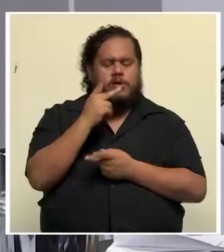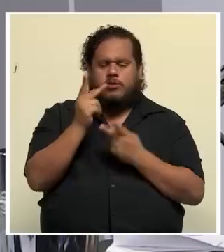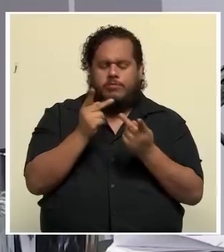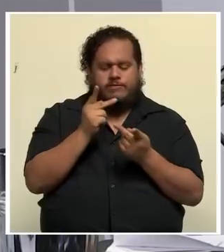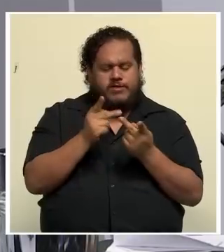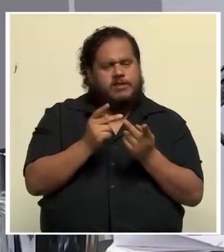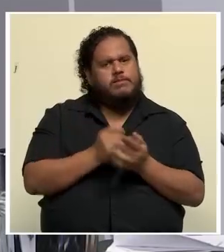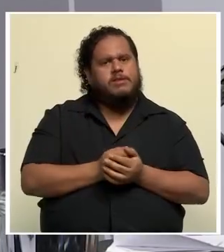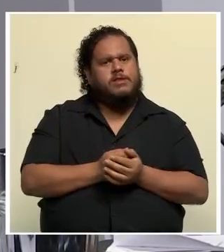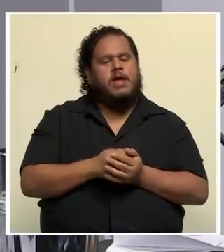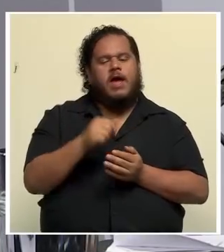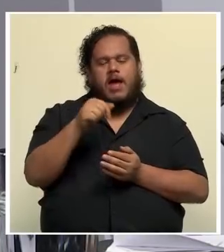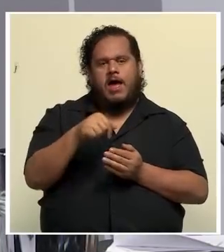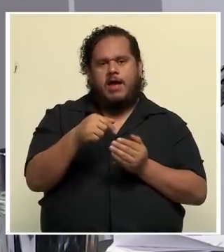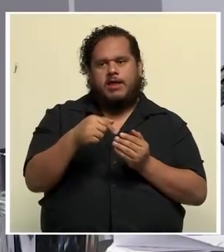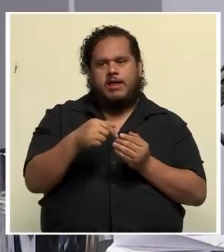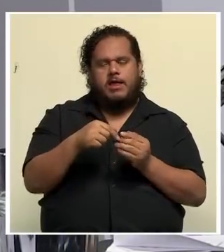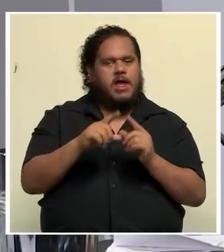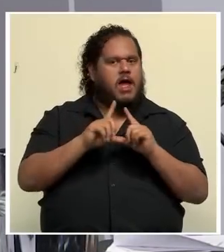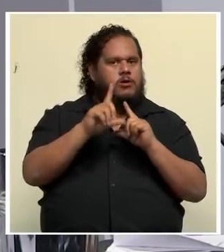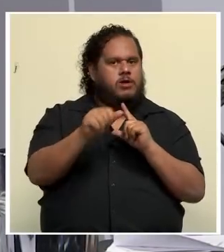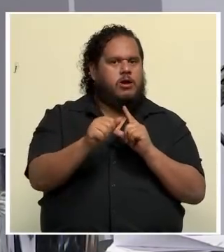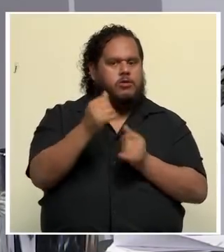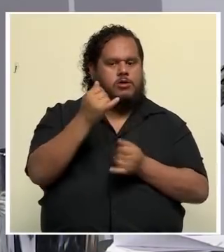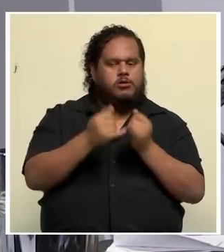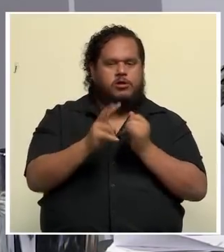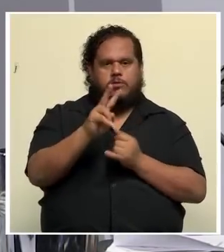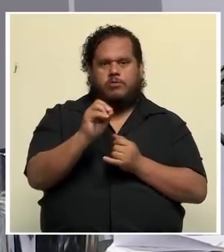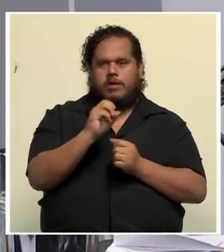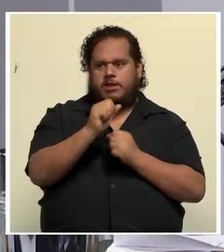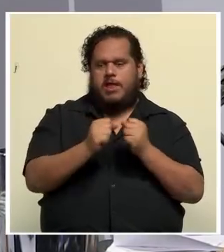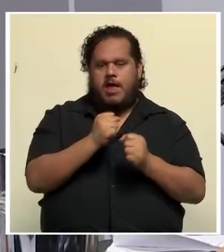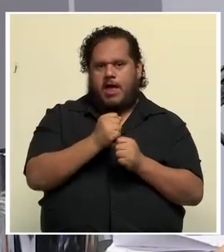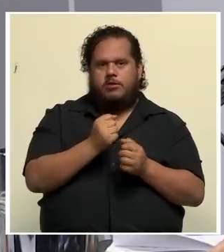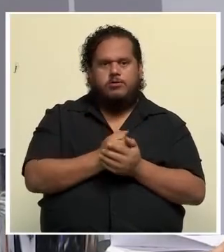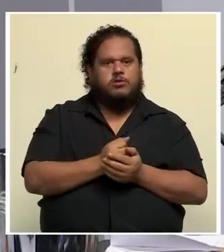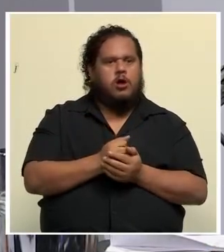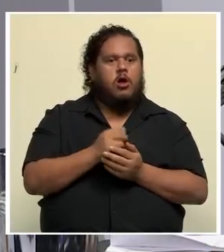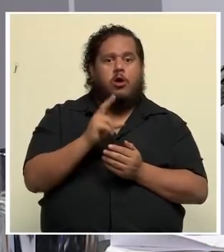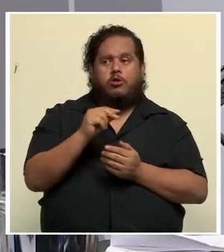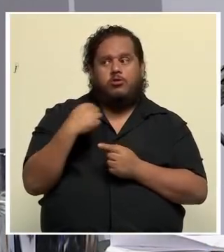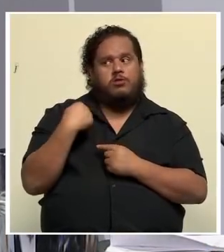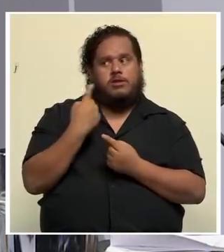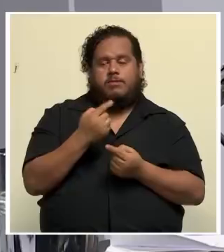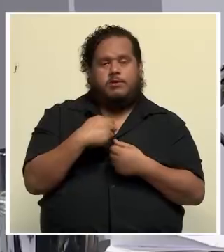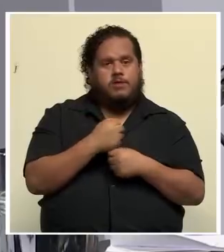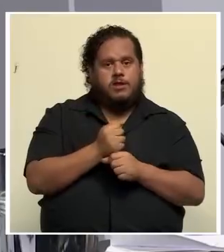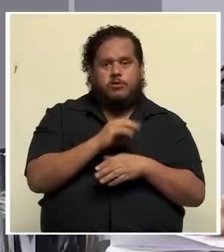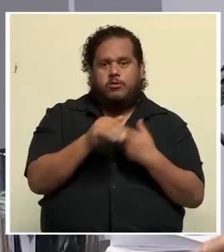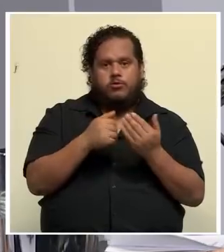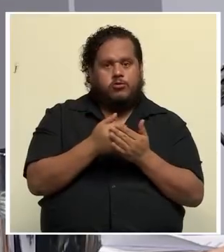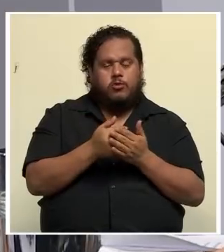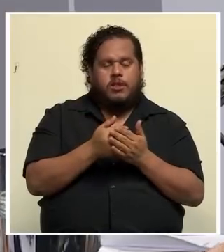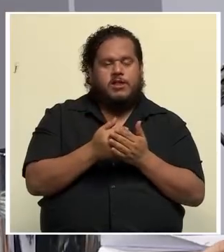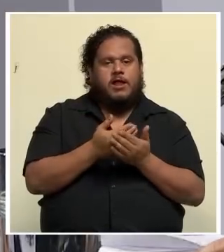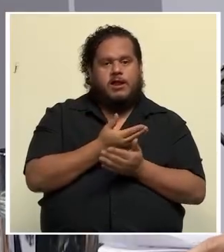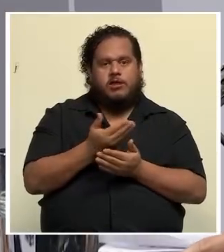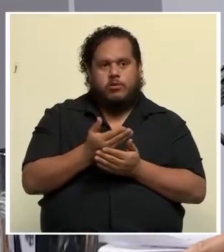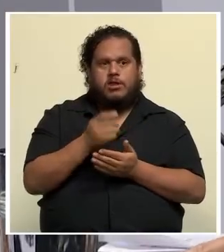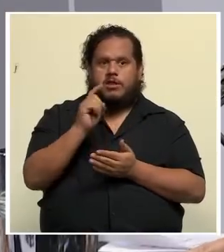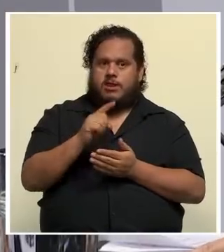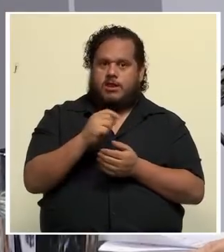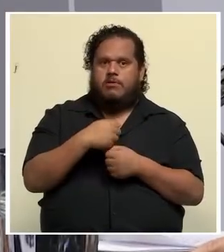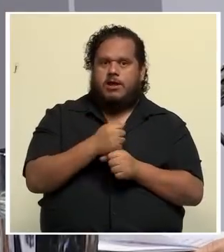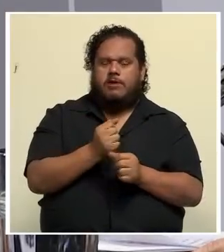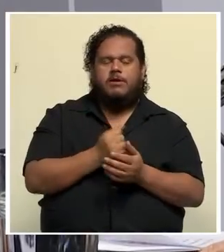perfectamente. Aquí a lo largo de los últimos 20 años, don Álvaro, haciendo todas las cosas que se deberían de haber